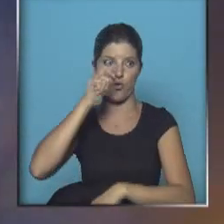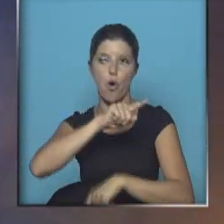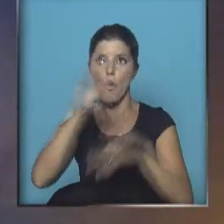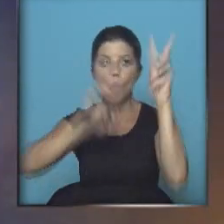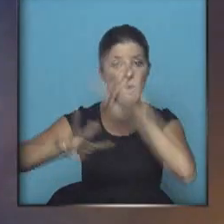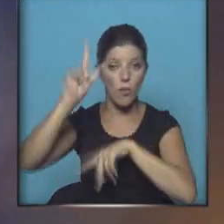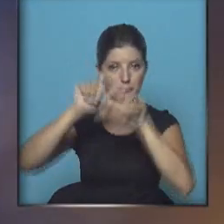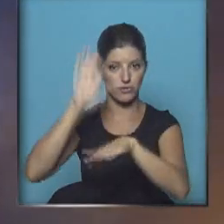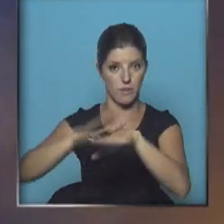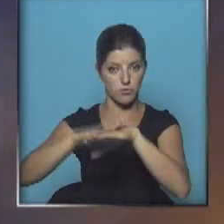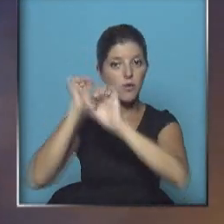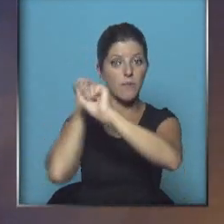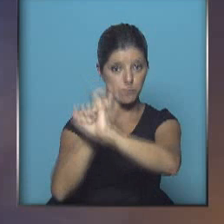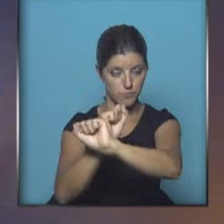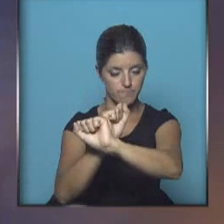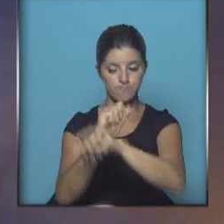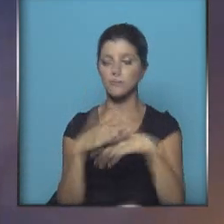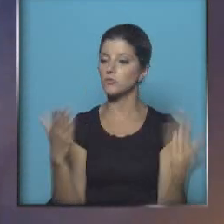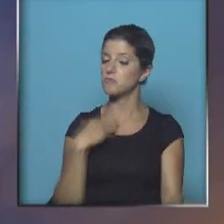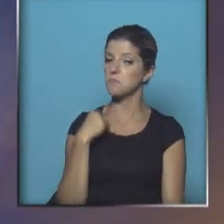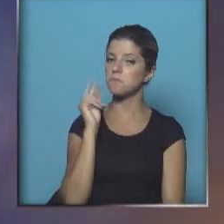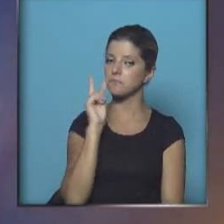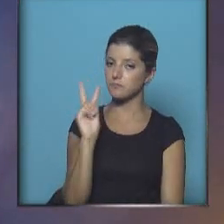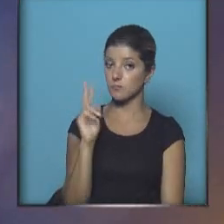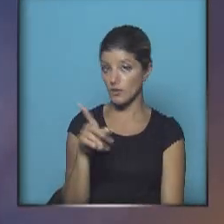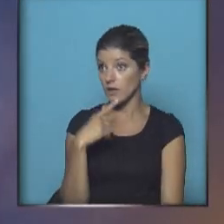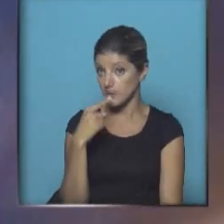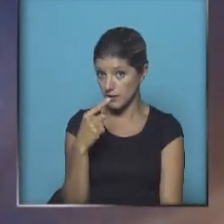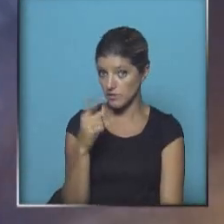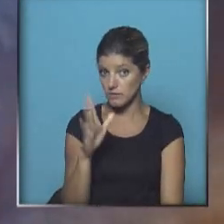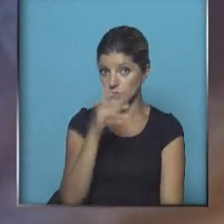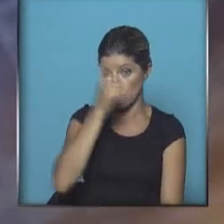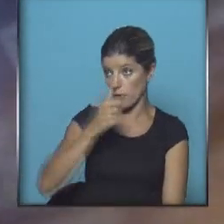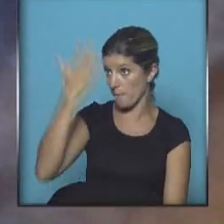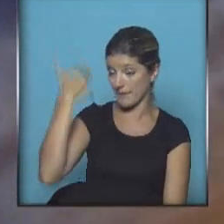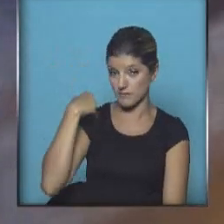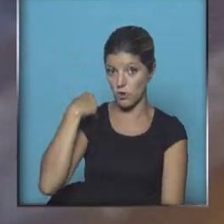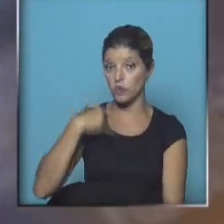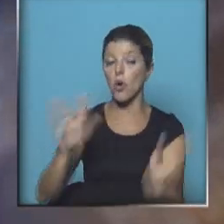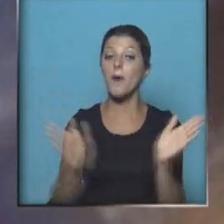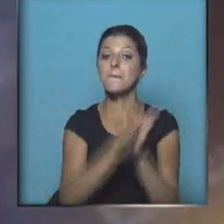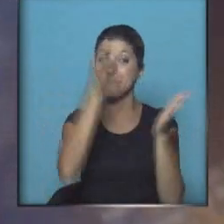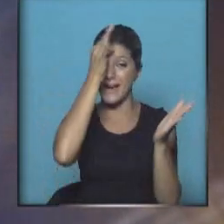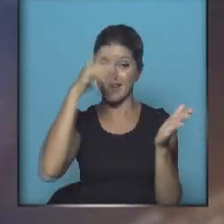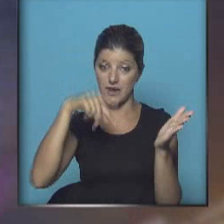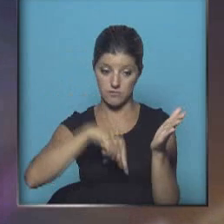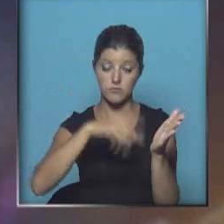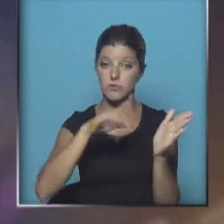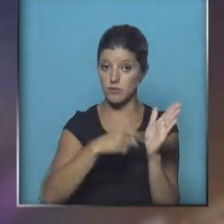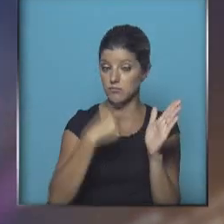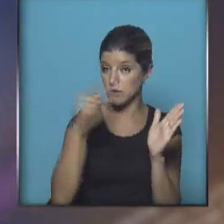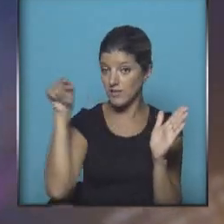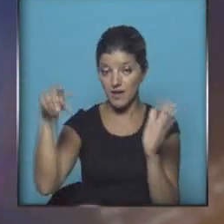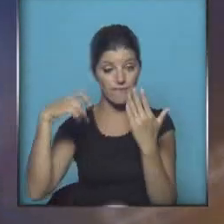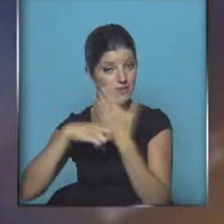lo cual, yo veía, y de alguna manera lo dije en la nota del domingo que escribí en Página 12, que el